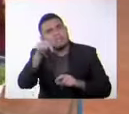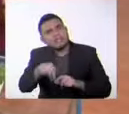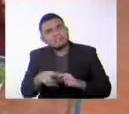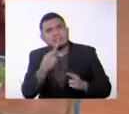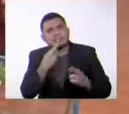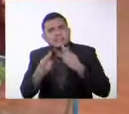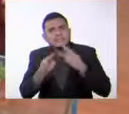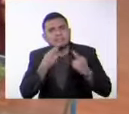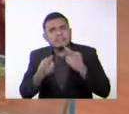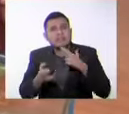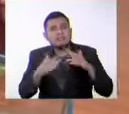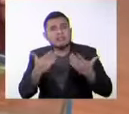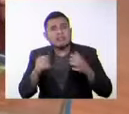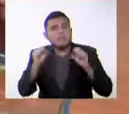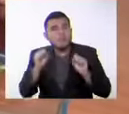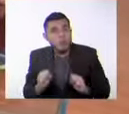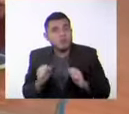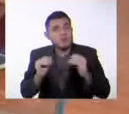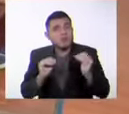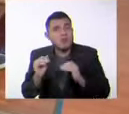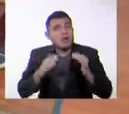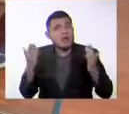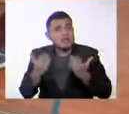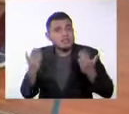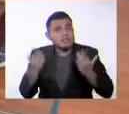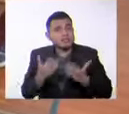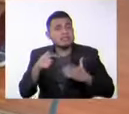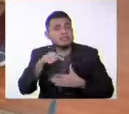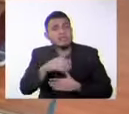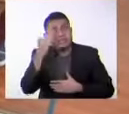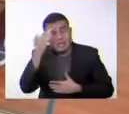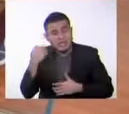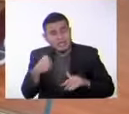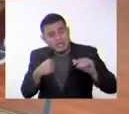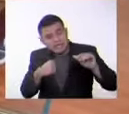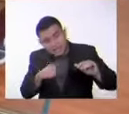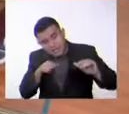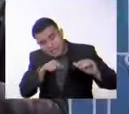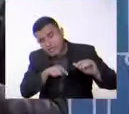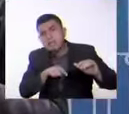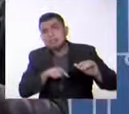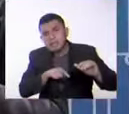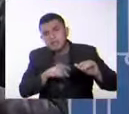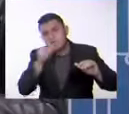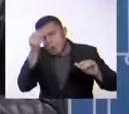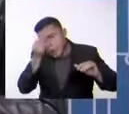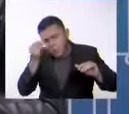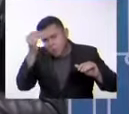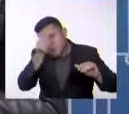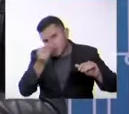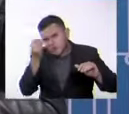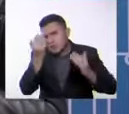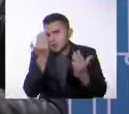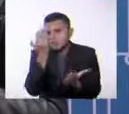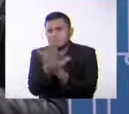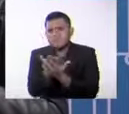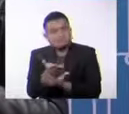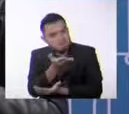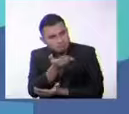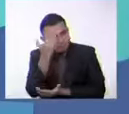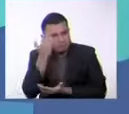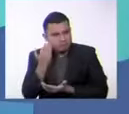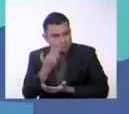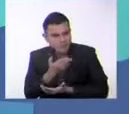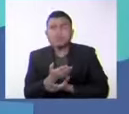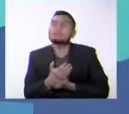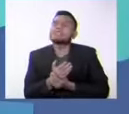respuestas que puedan estarse generando a partir del caso de Greta y vamos a generar también una opinión. ¿No es así, maestra? Así